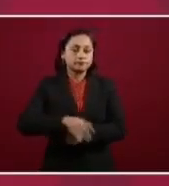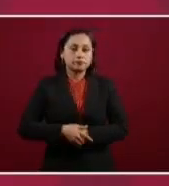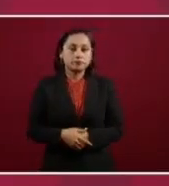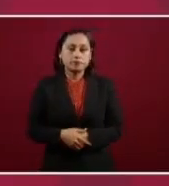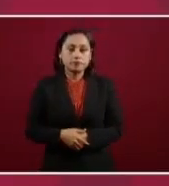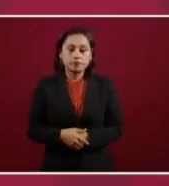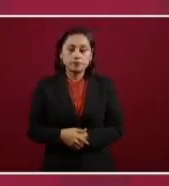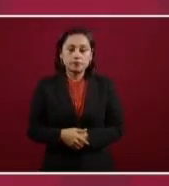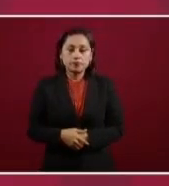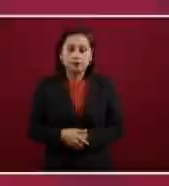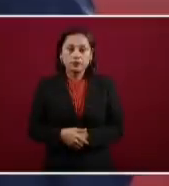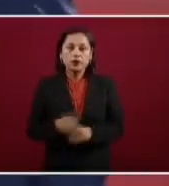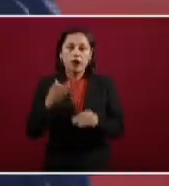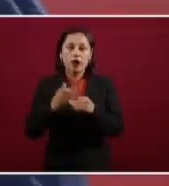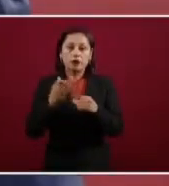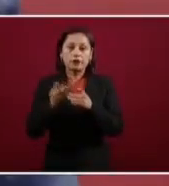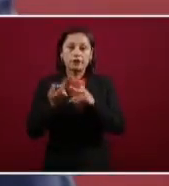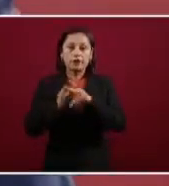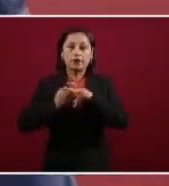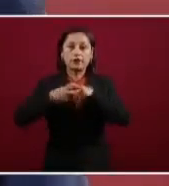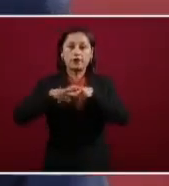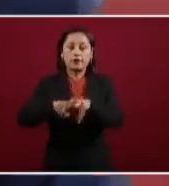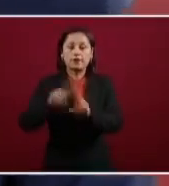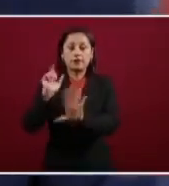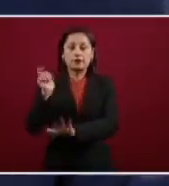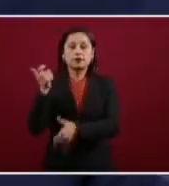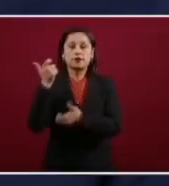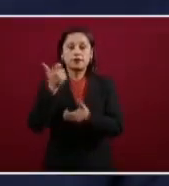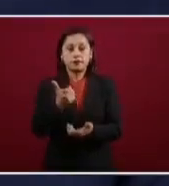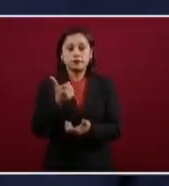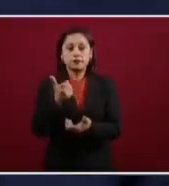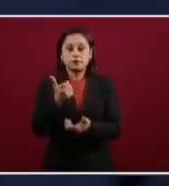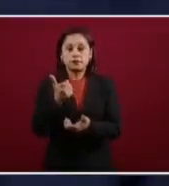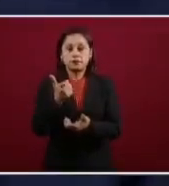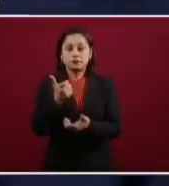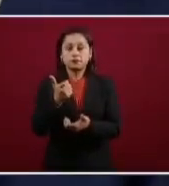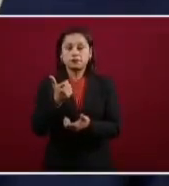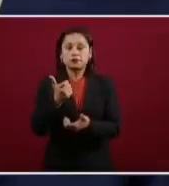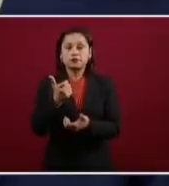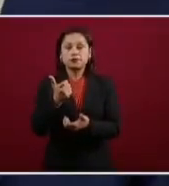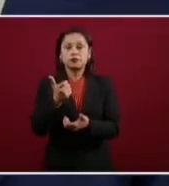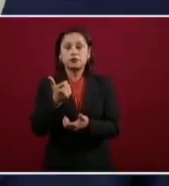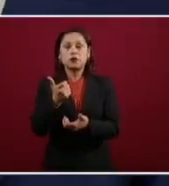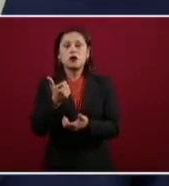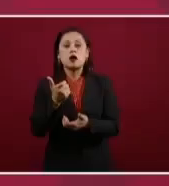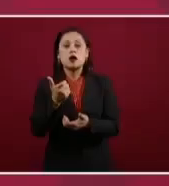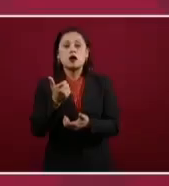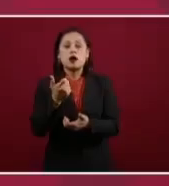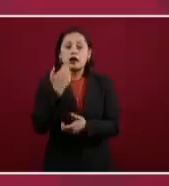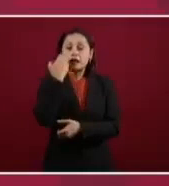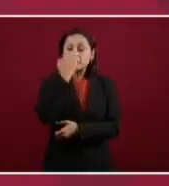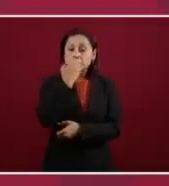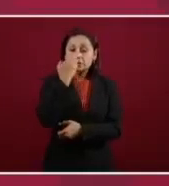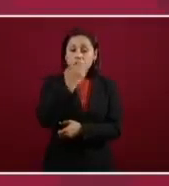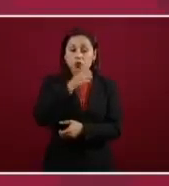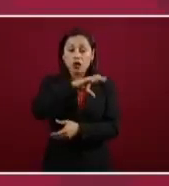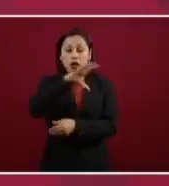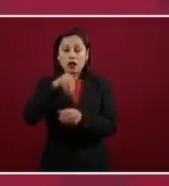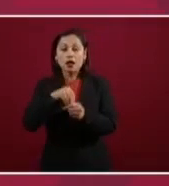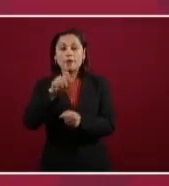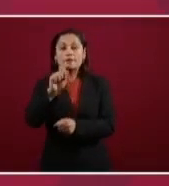esta primera etapa que son 26.000 escuelas que son las